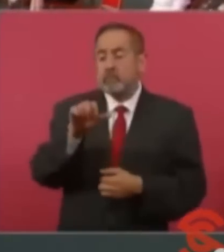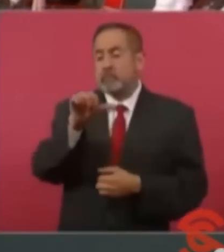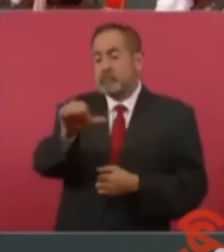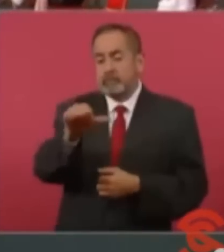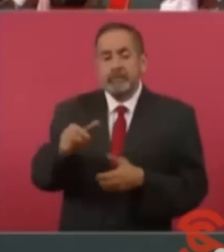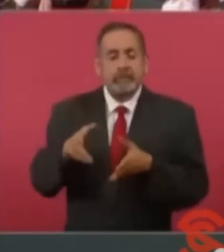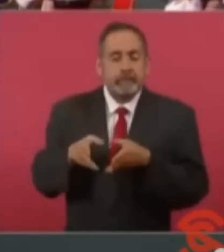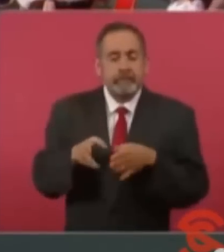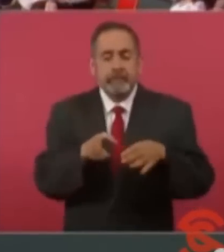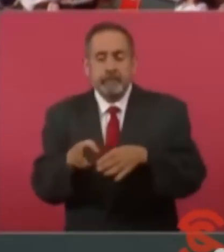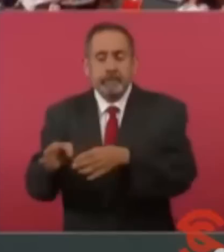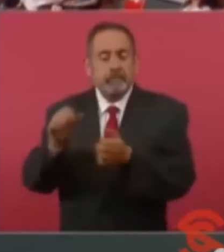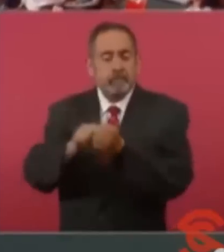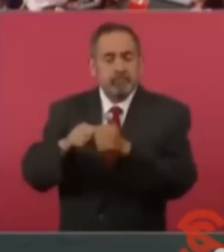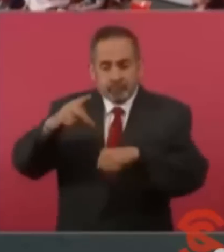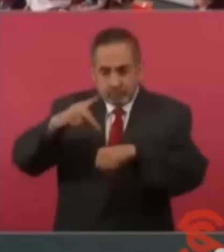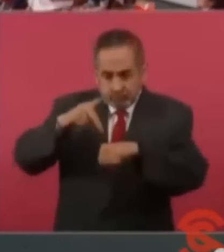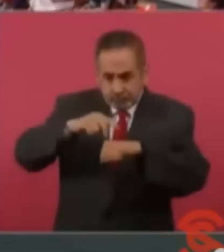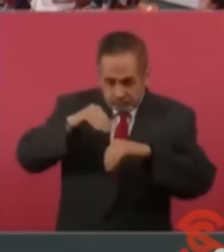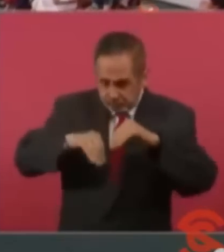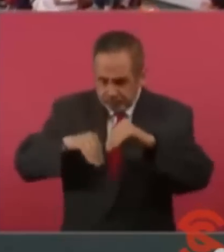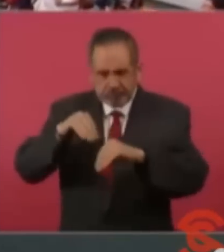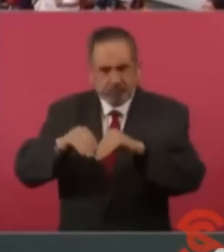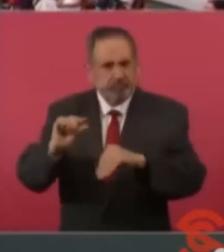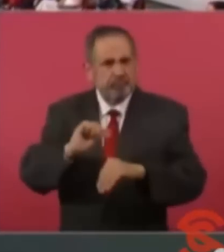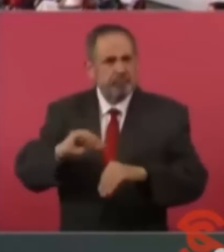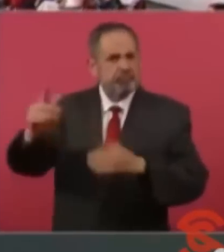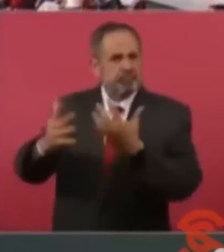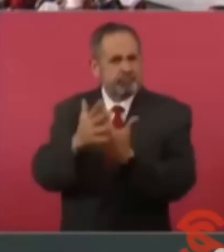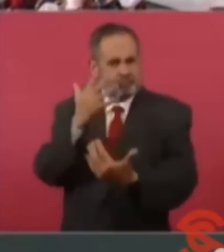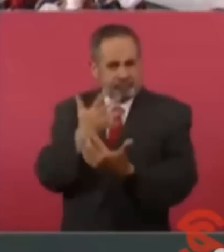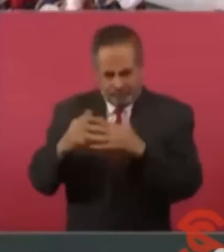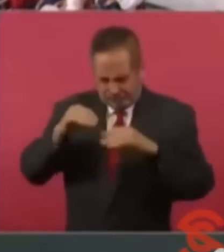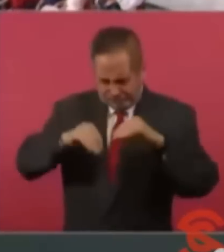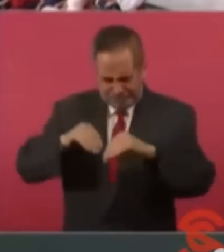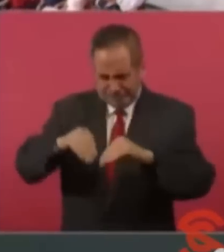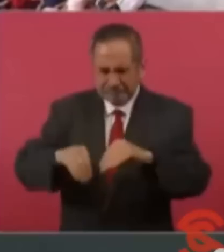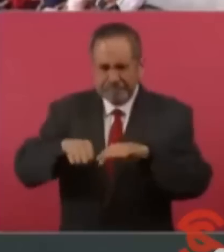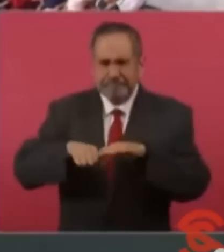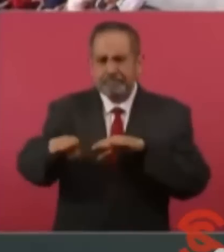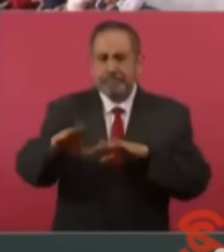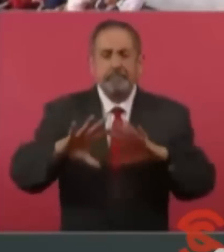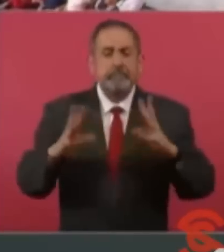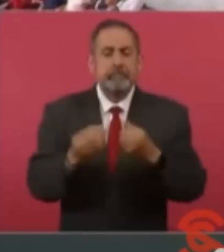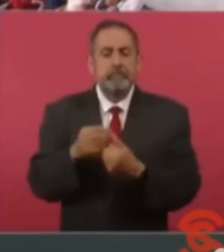caminos artesanales con una extensión total de